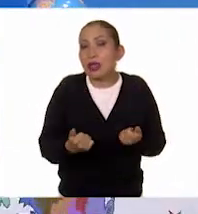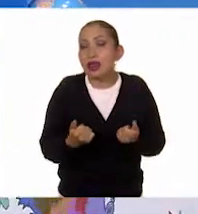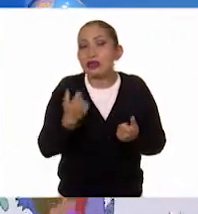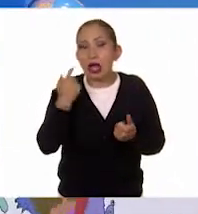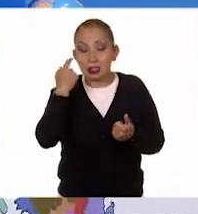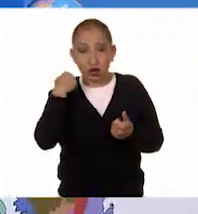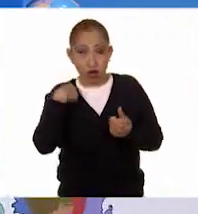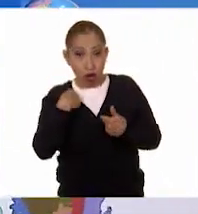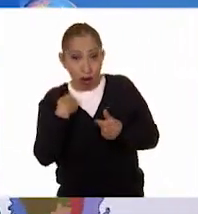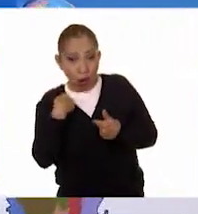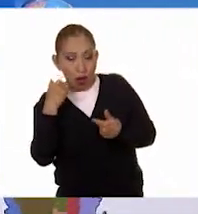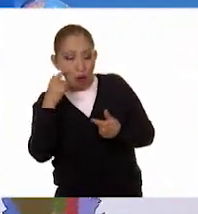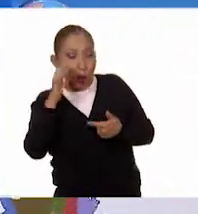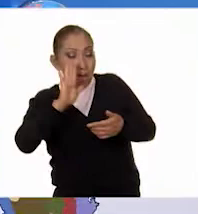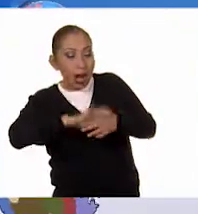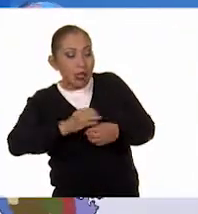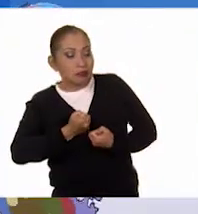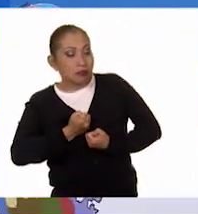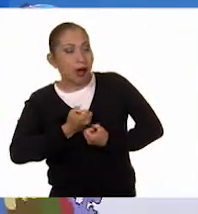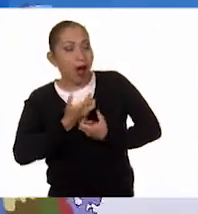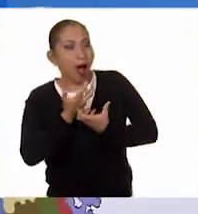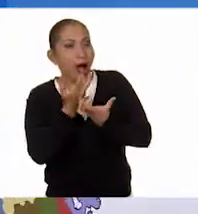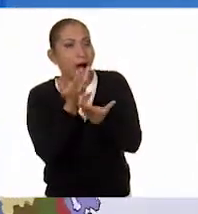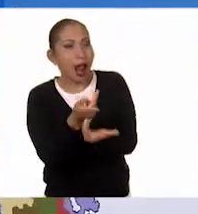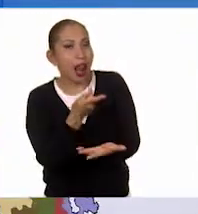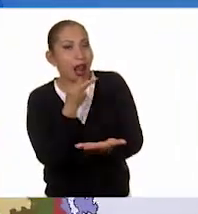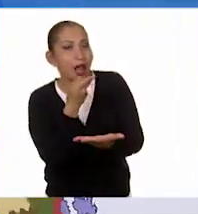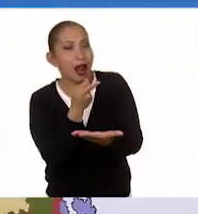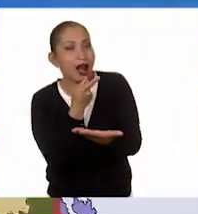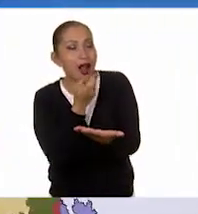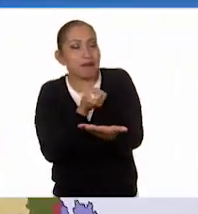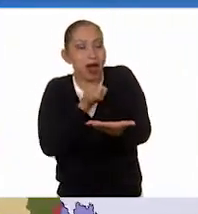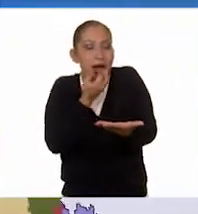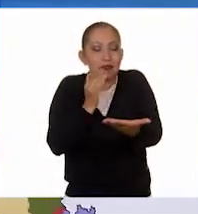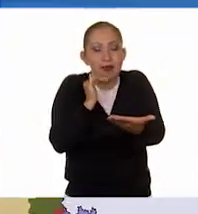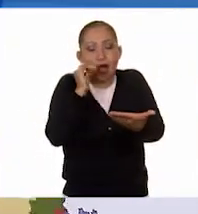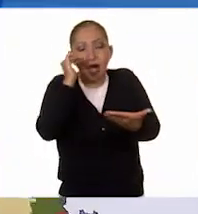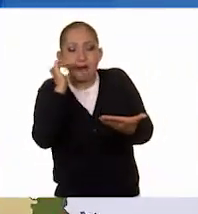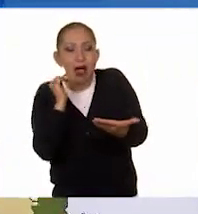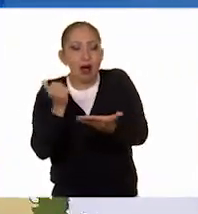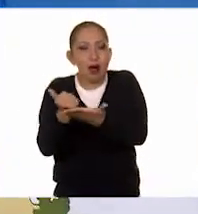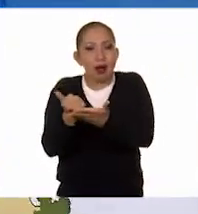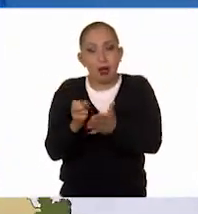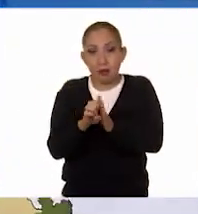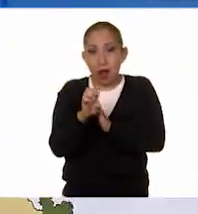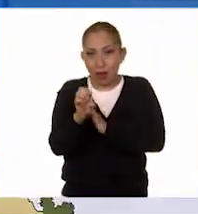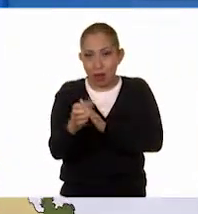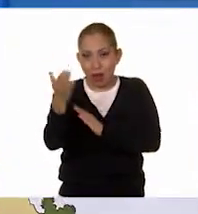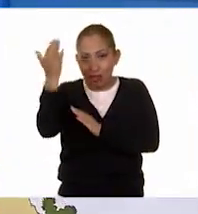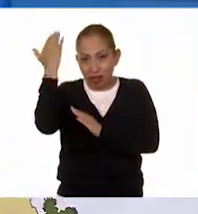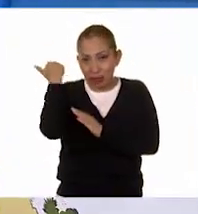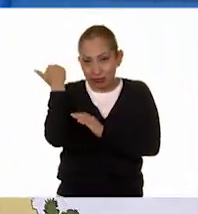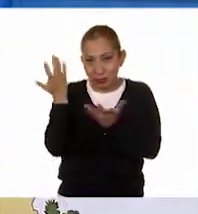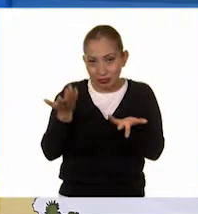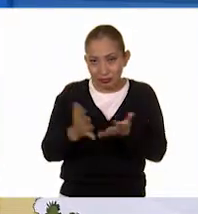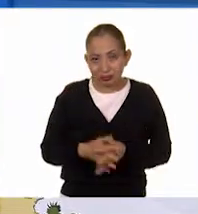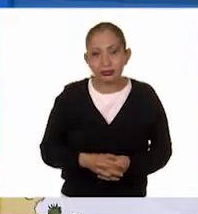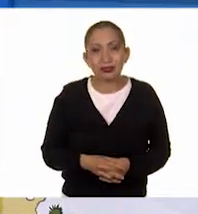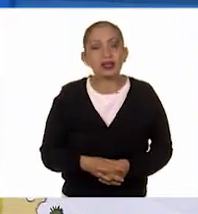la posibilidad de darle mayor expresividad a un texto mediante ciertos recursos como los mencionados hace un